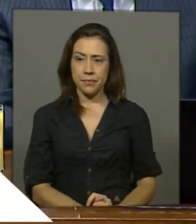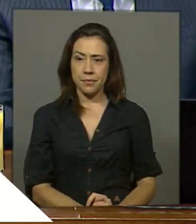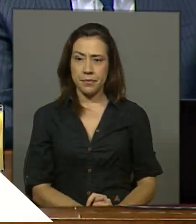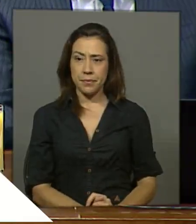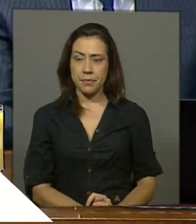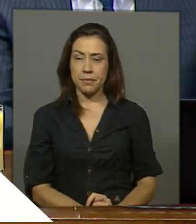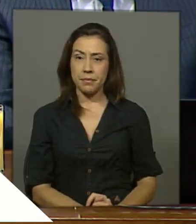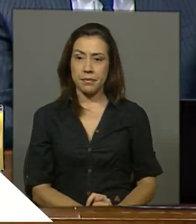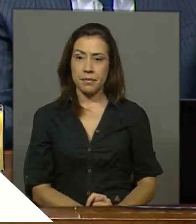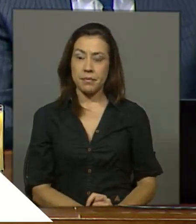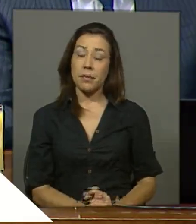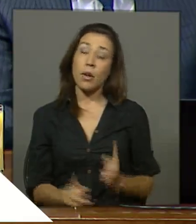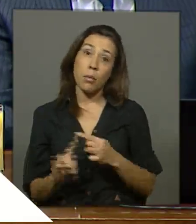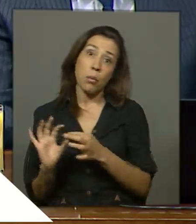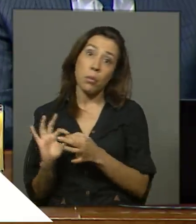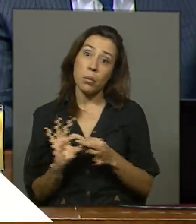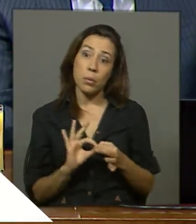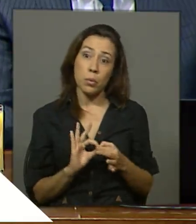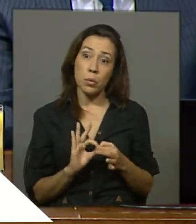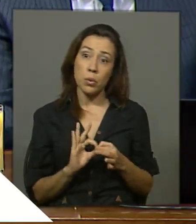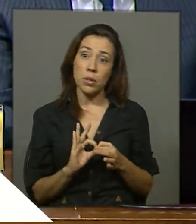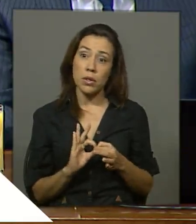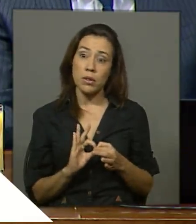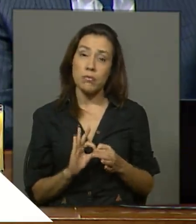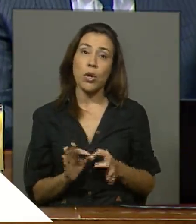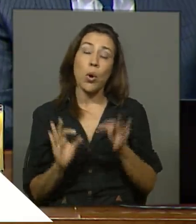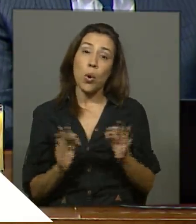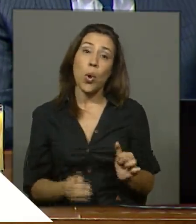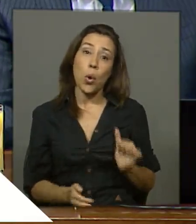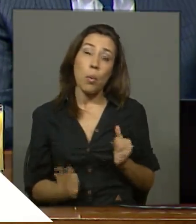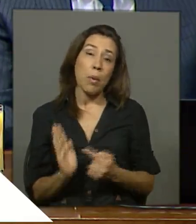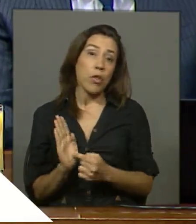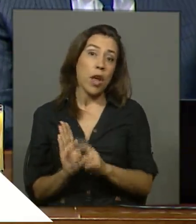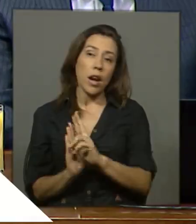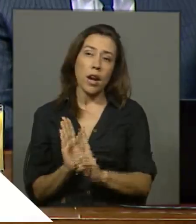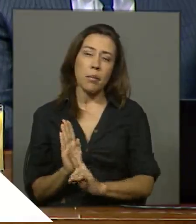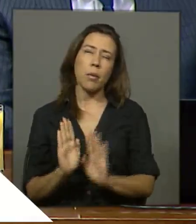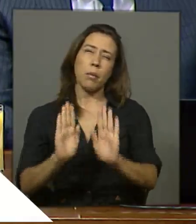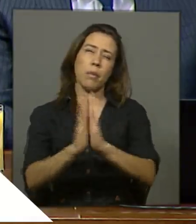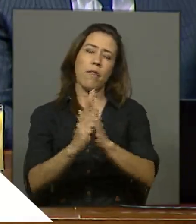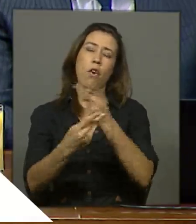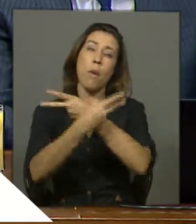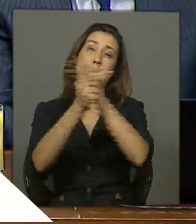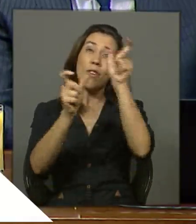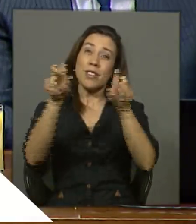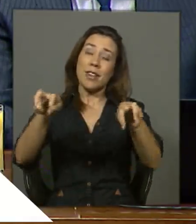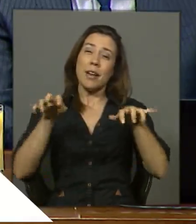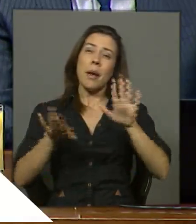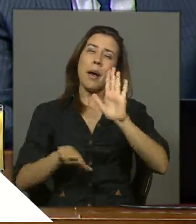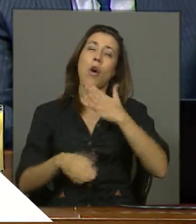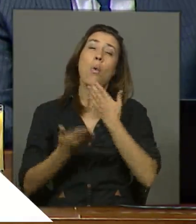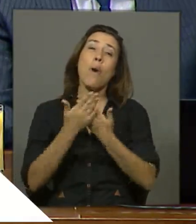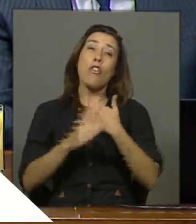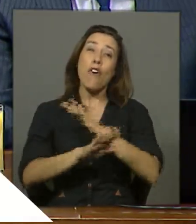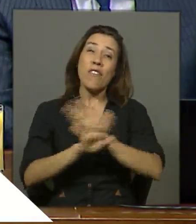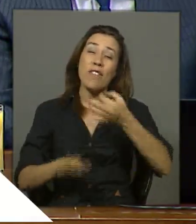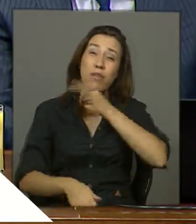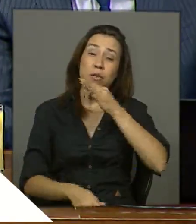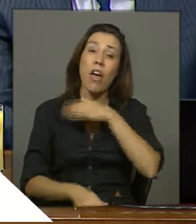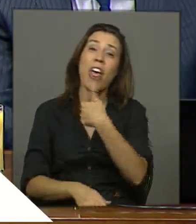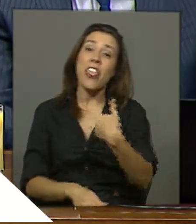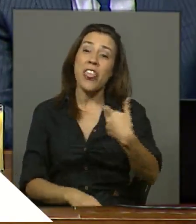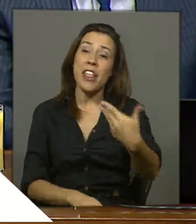momento y en consecuencia el estricto rigor reglamentario le pido al público que esperen que termine de hablar y